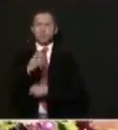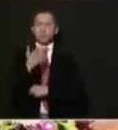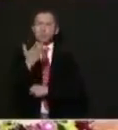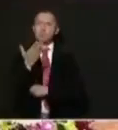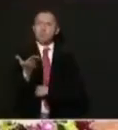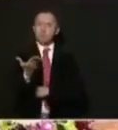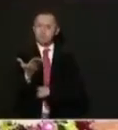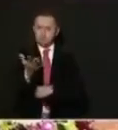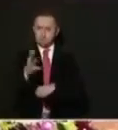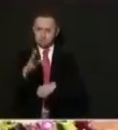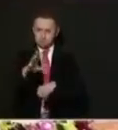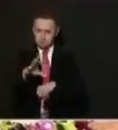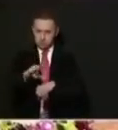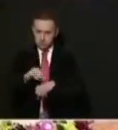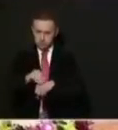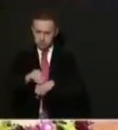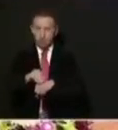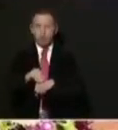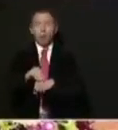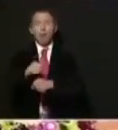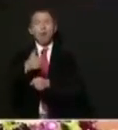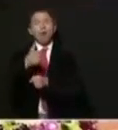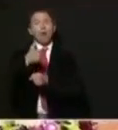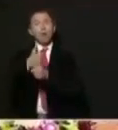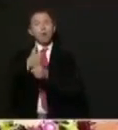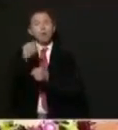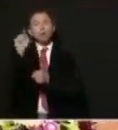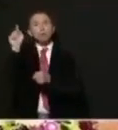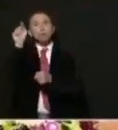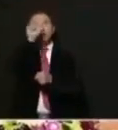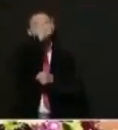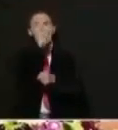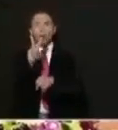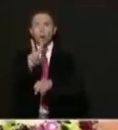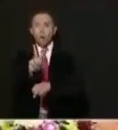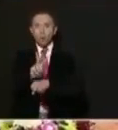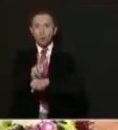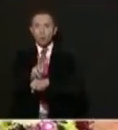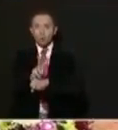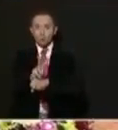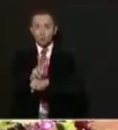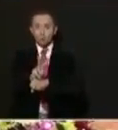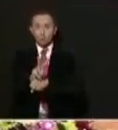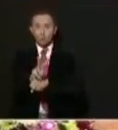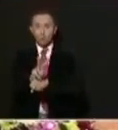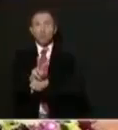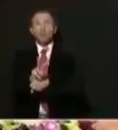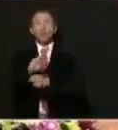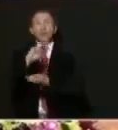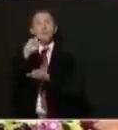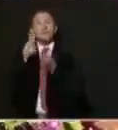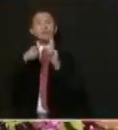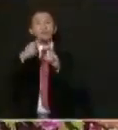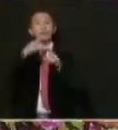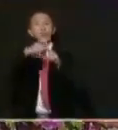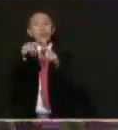permiso a los abuelos guardianes que cuidan los diferentes rumbos del